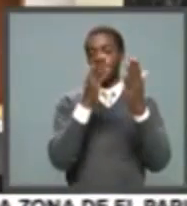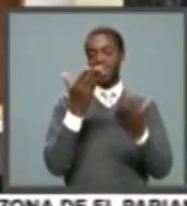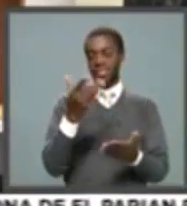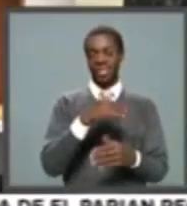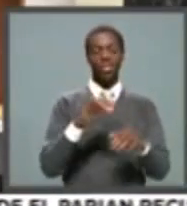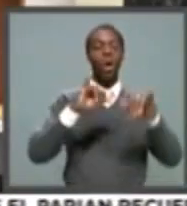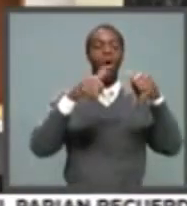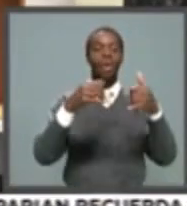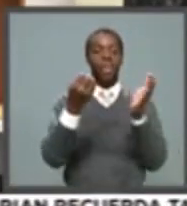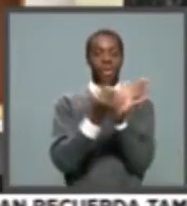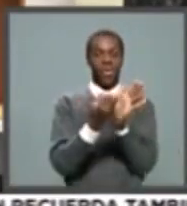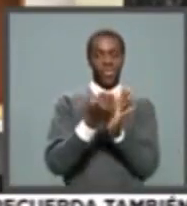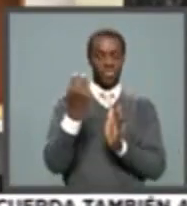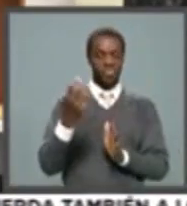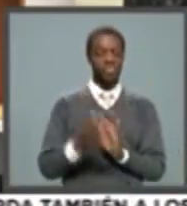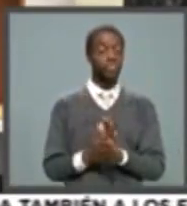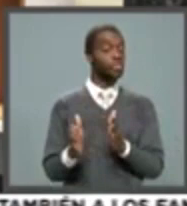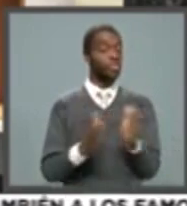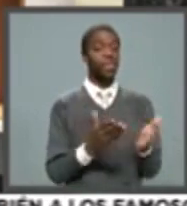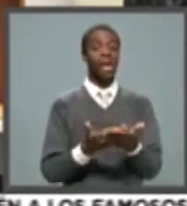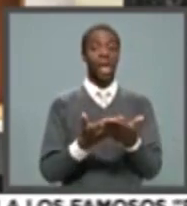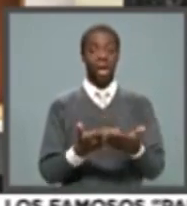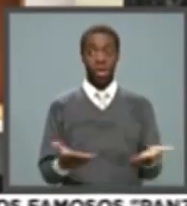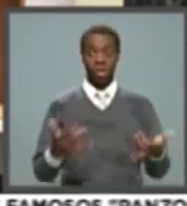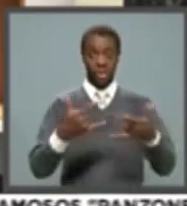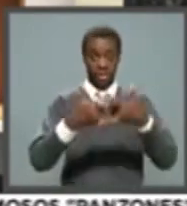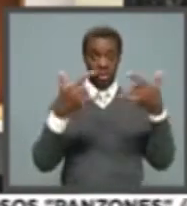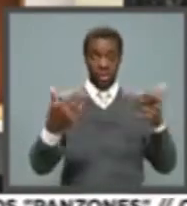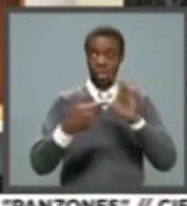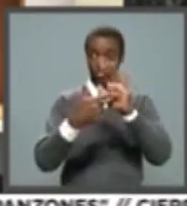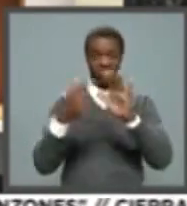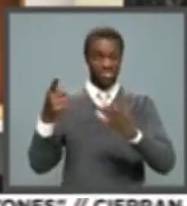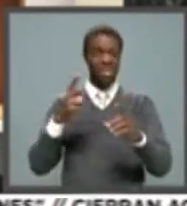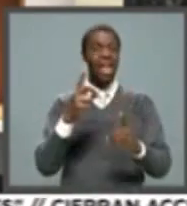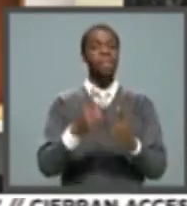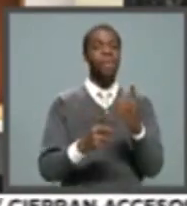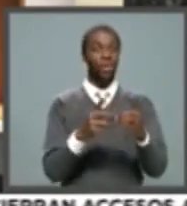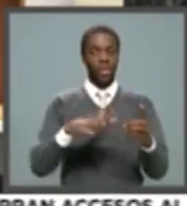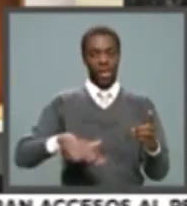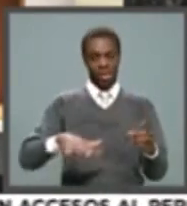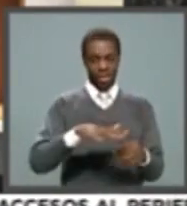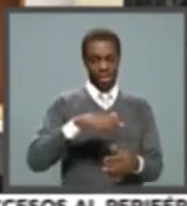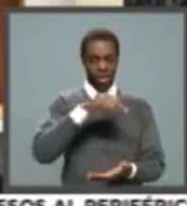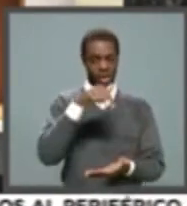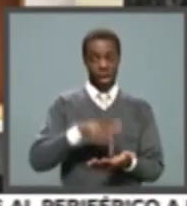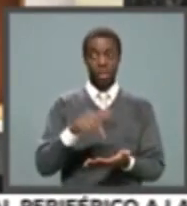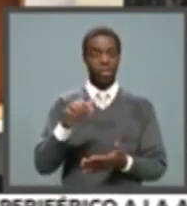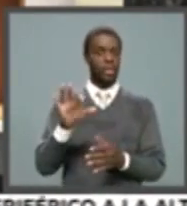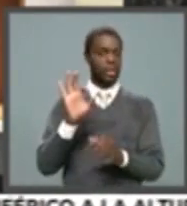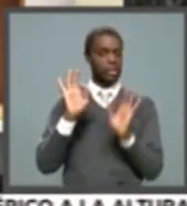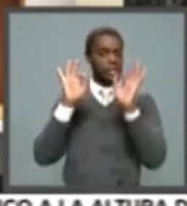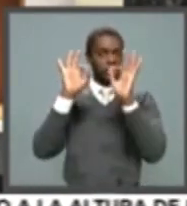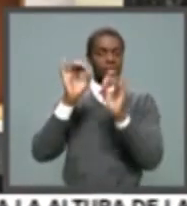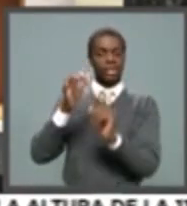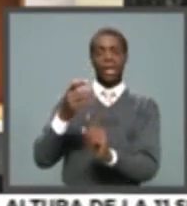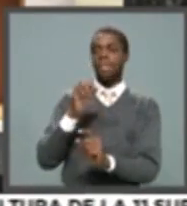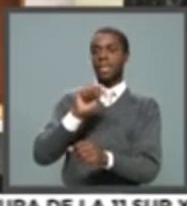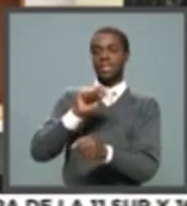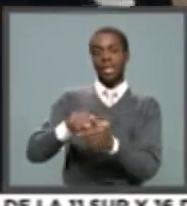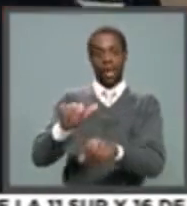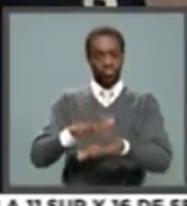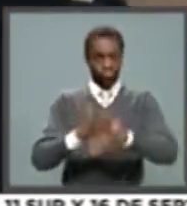Copa Oro. Y a continuación presentamos también esta historia, esto en el deporte local, porque es destacada y es